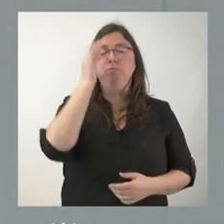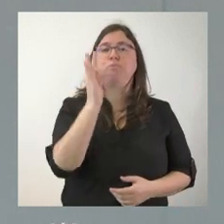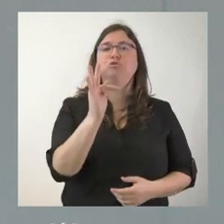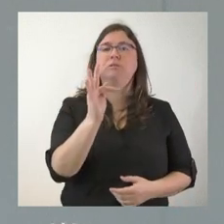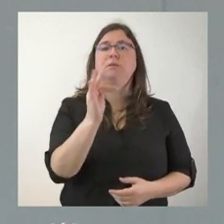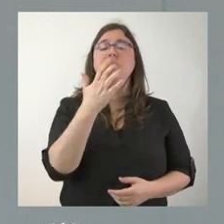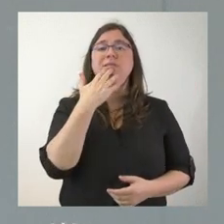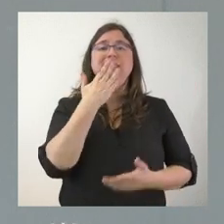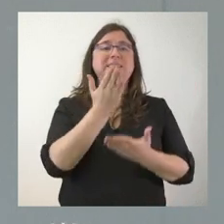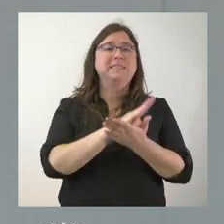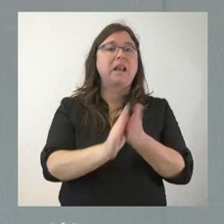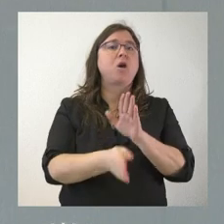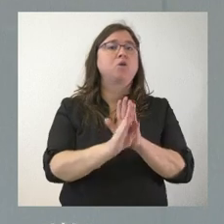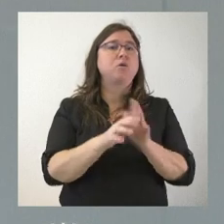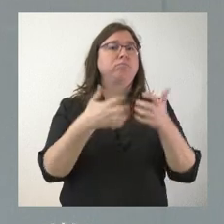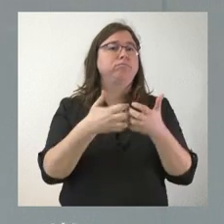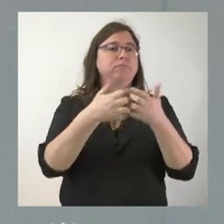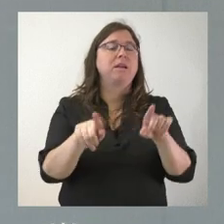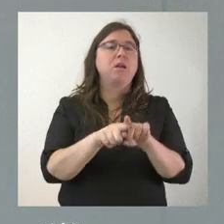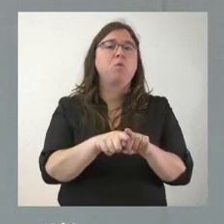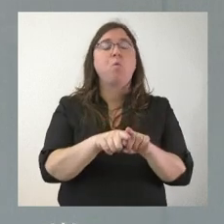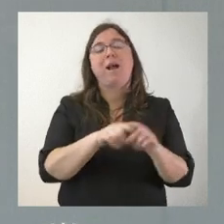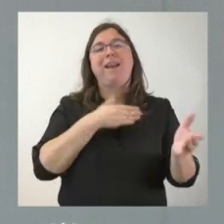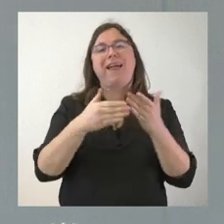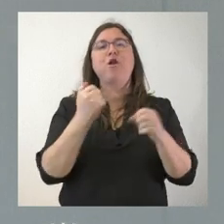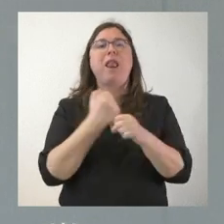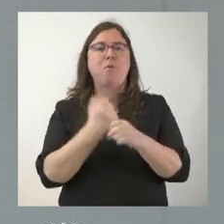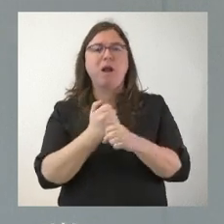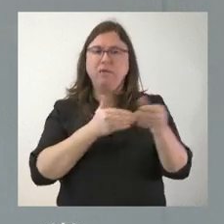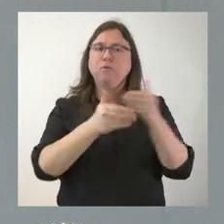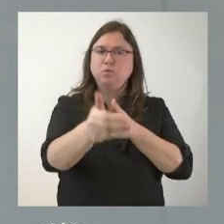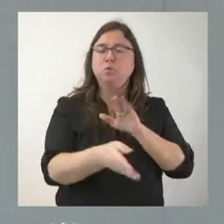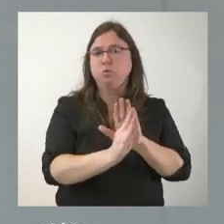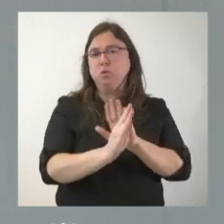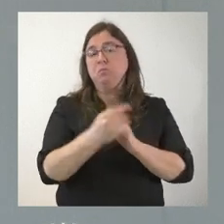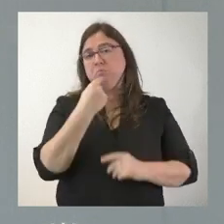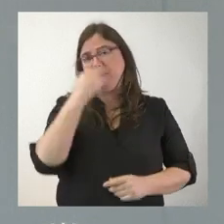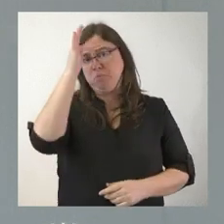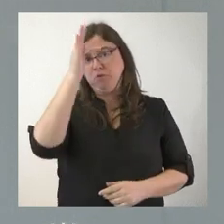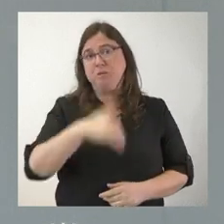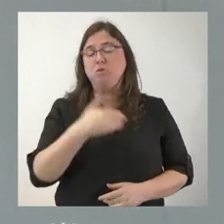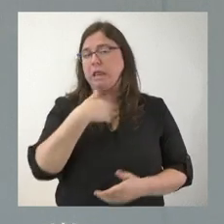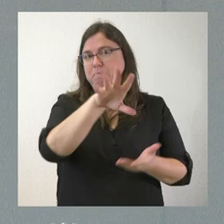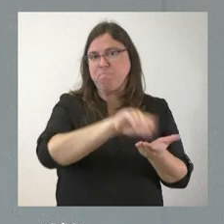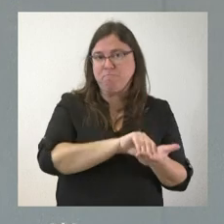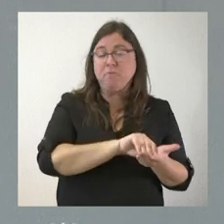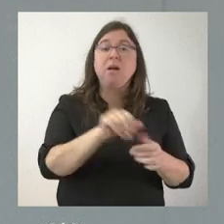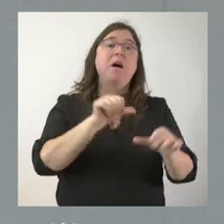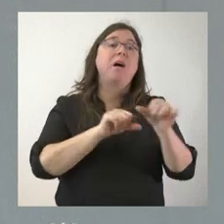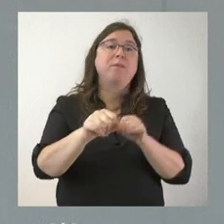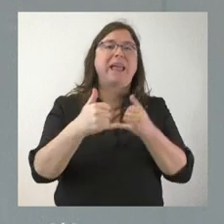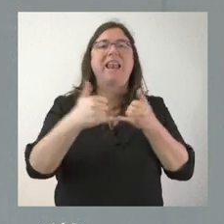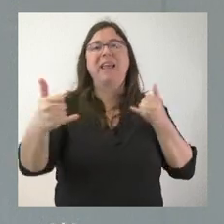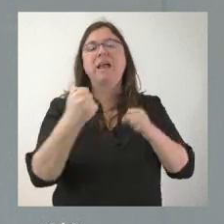el ser la vaya a seguir funcionando como relaciones laborales en el futuro yo creo que eso es lo positivo y con lo que hay que quedarse a partir de ahí es una línea de trabajo